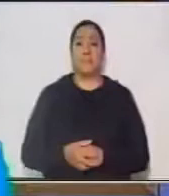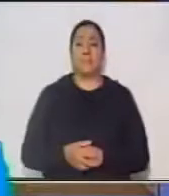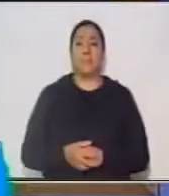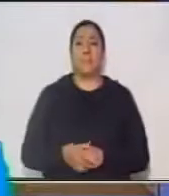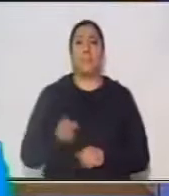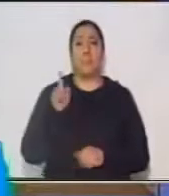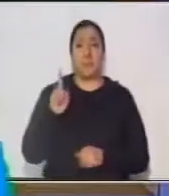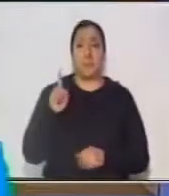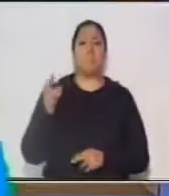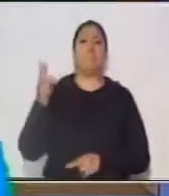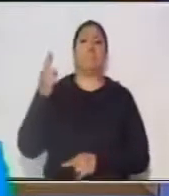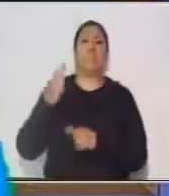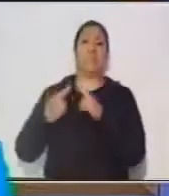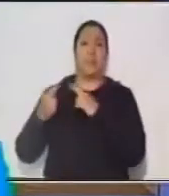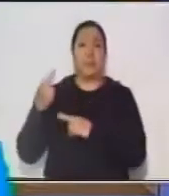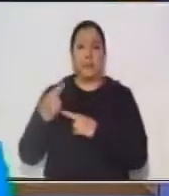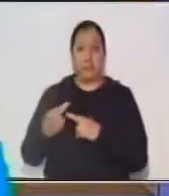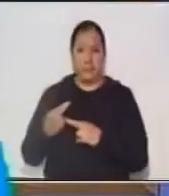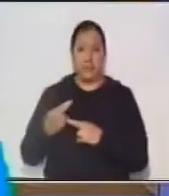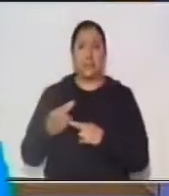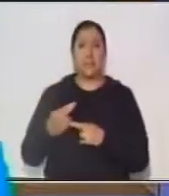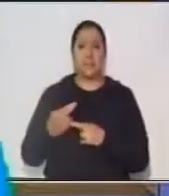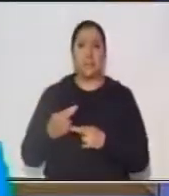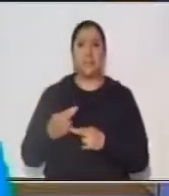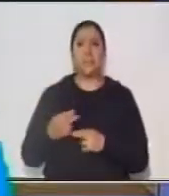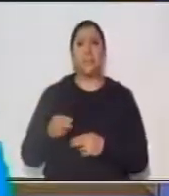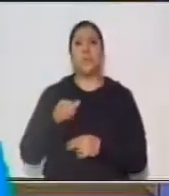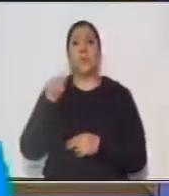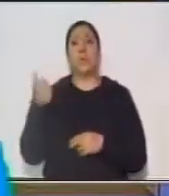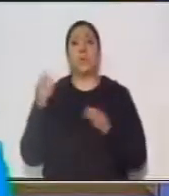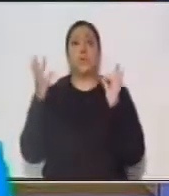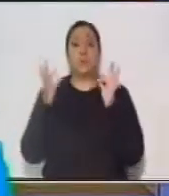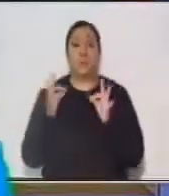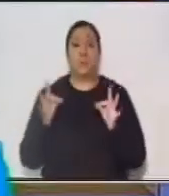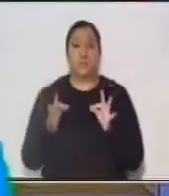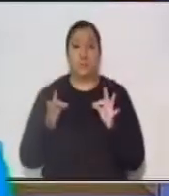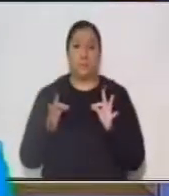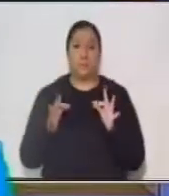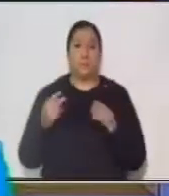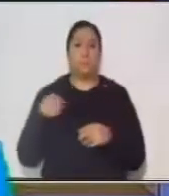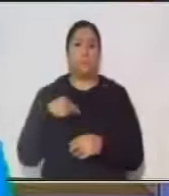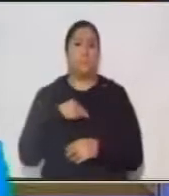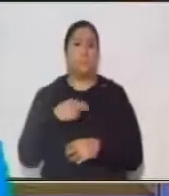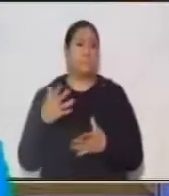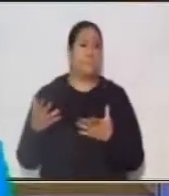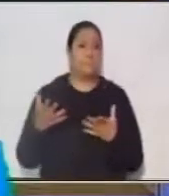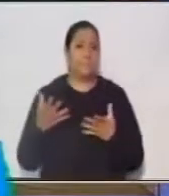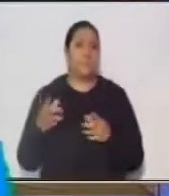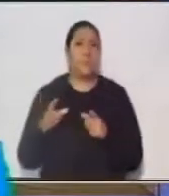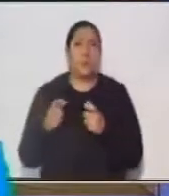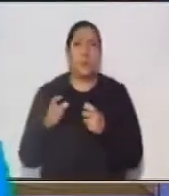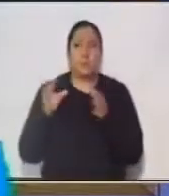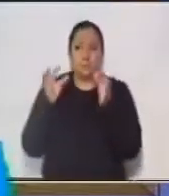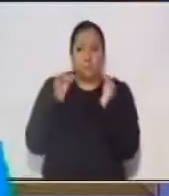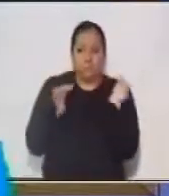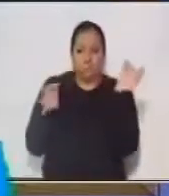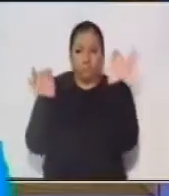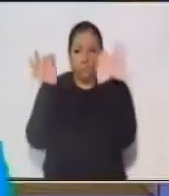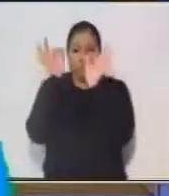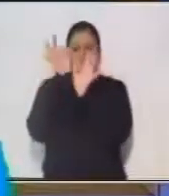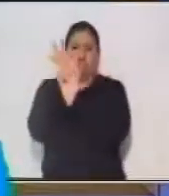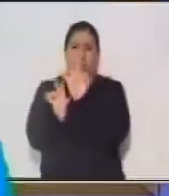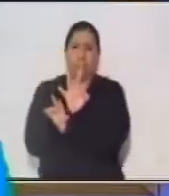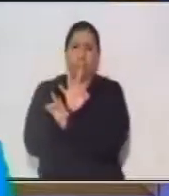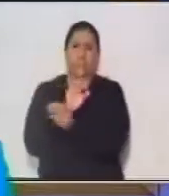regresemos entonces a nuestra figura. Vamos a colocar otra vez